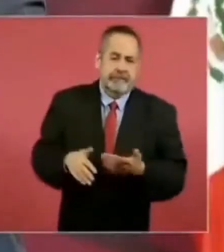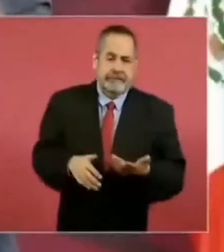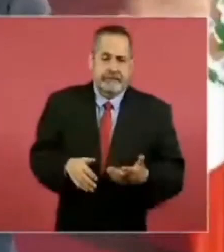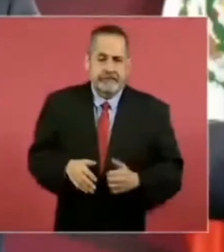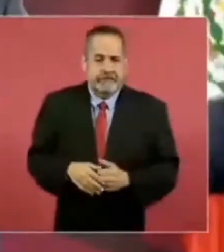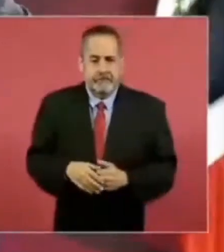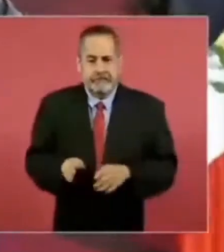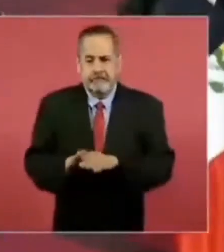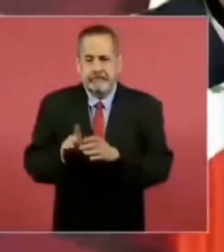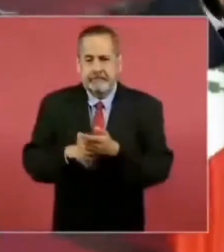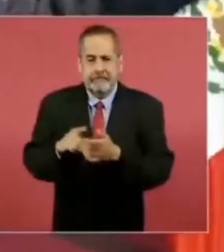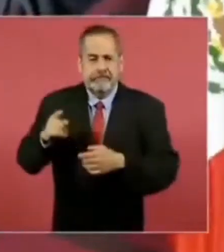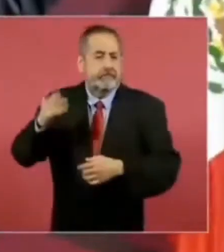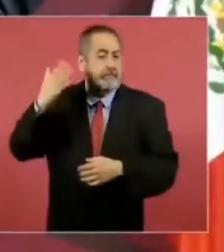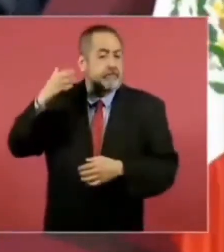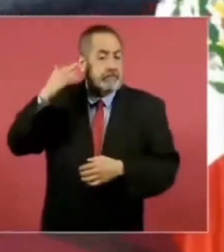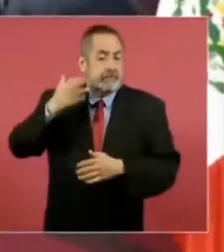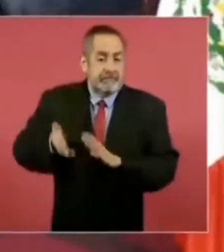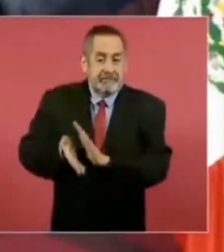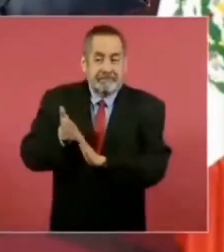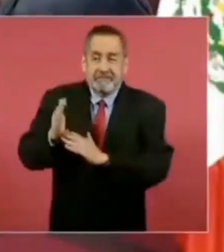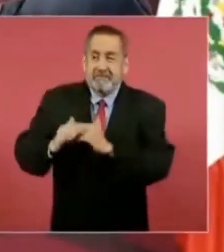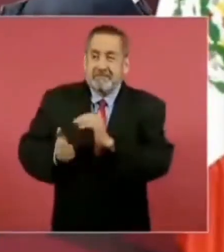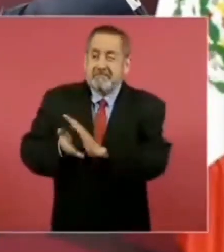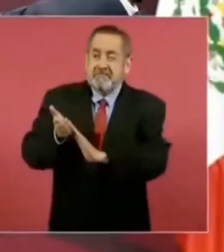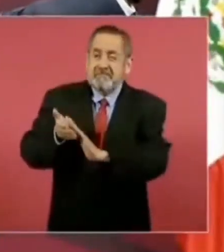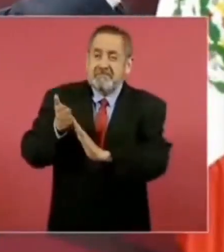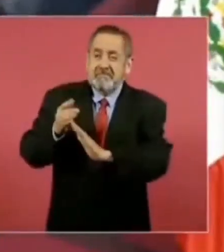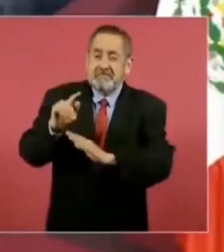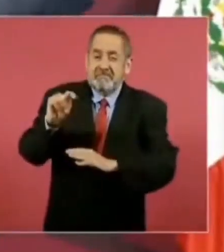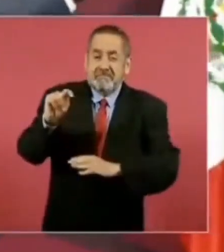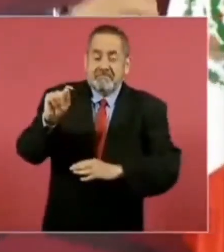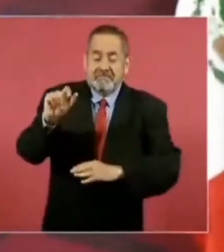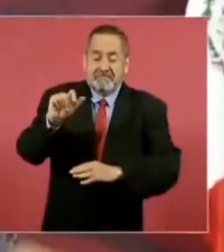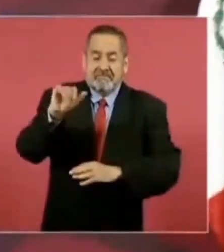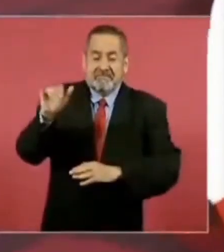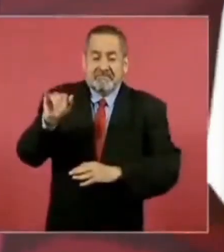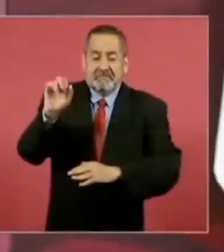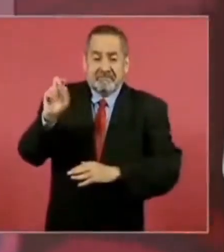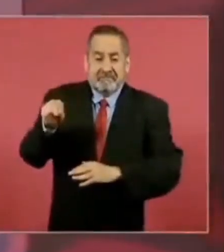de quienes construyeron Tajín, nada más.